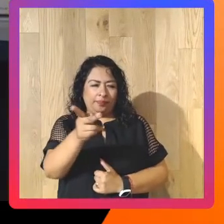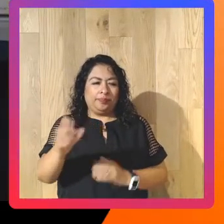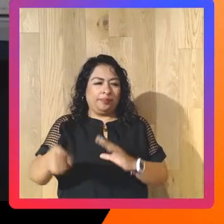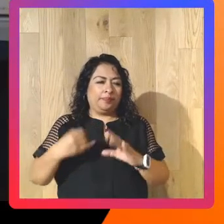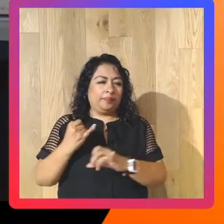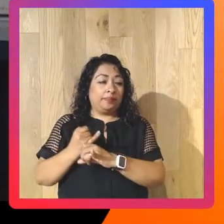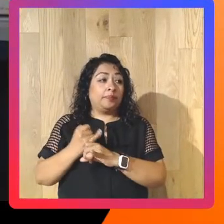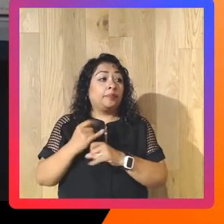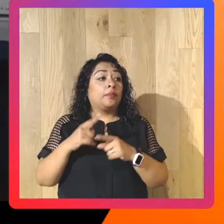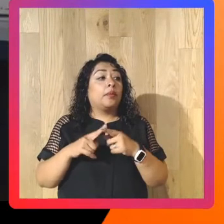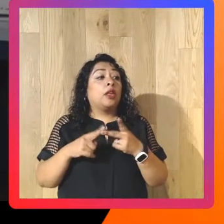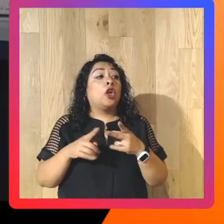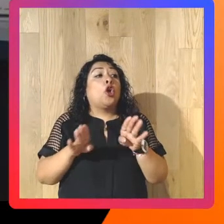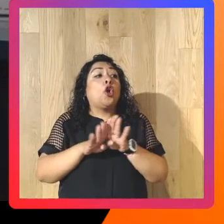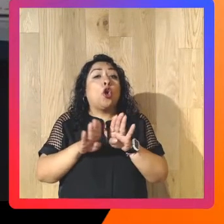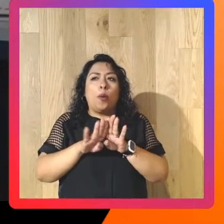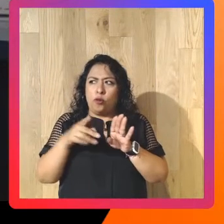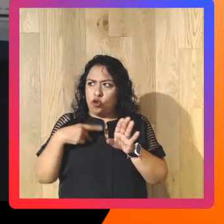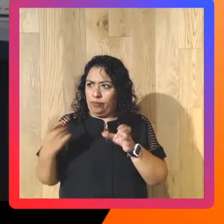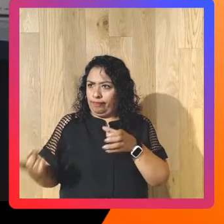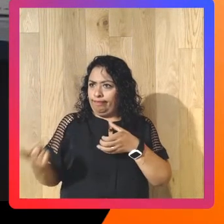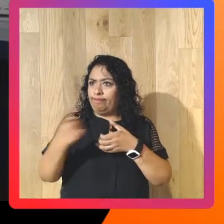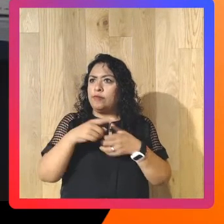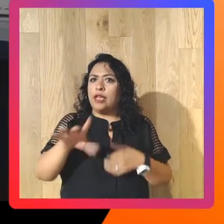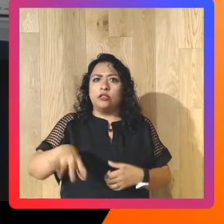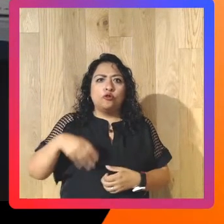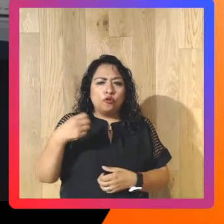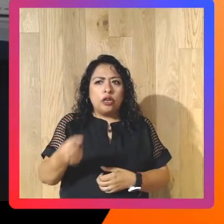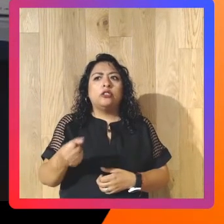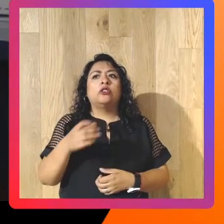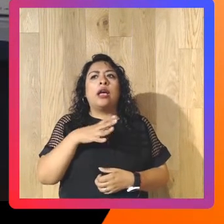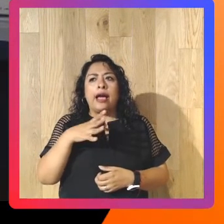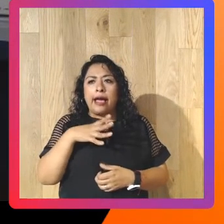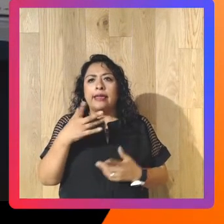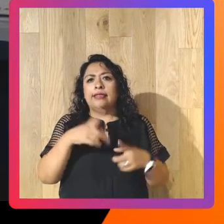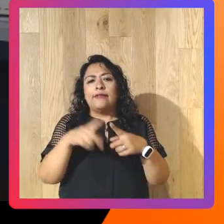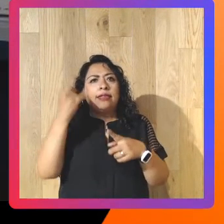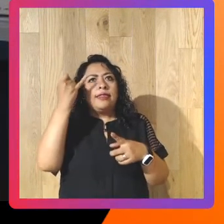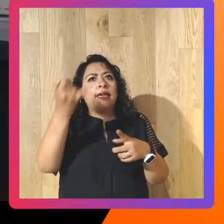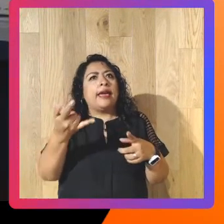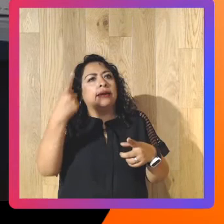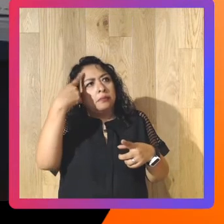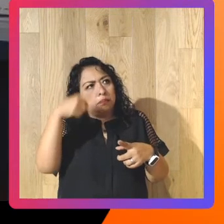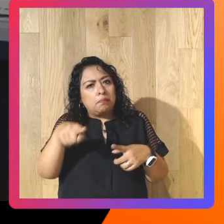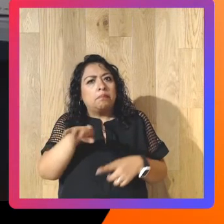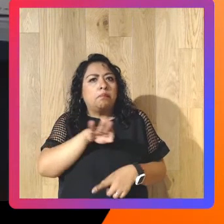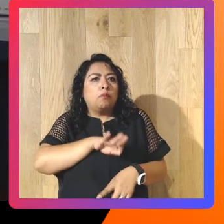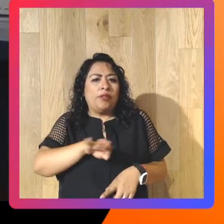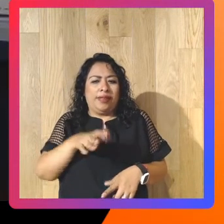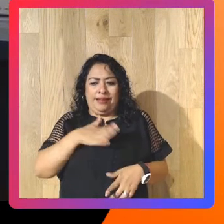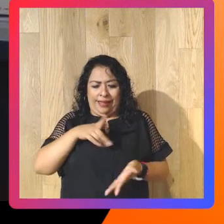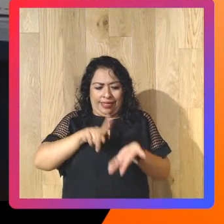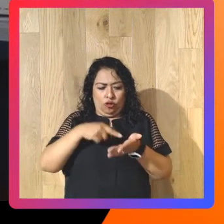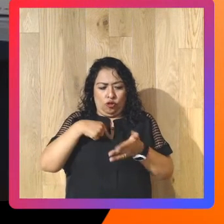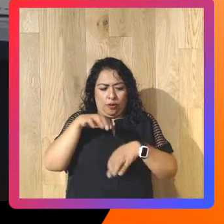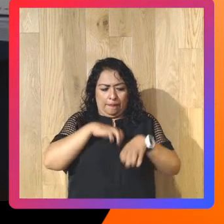llegar en línea, que es: ¿cómo podemos sumarnos a estos esfuerzos y a generar las herramientas para poder desde las